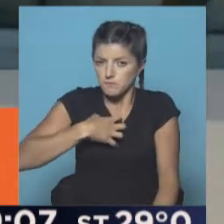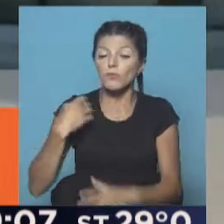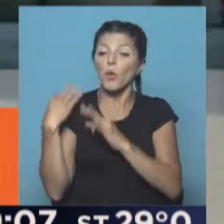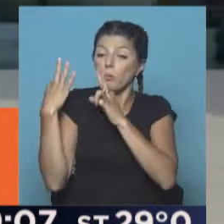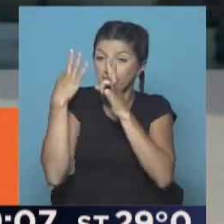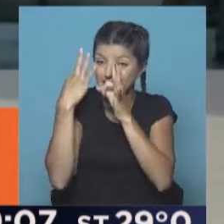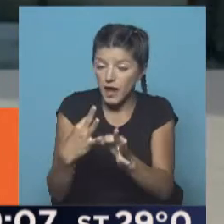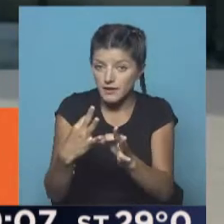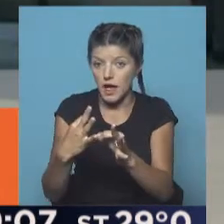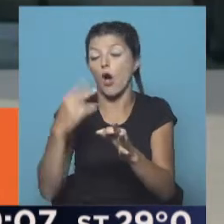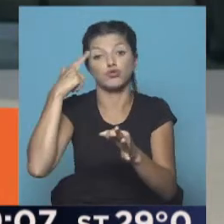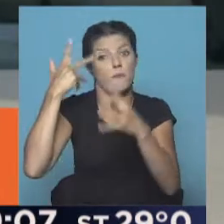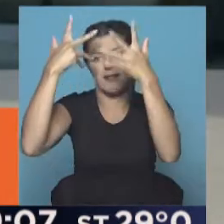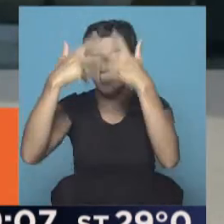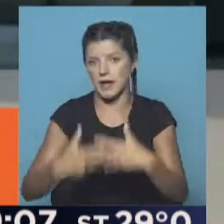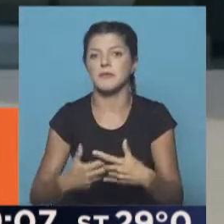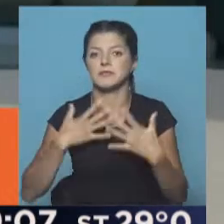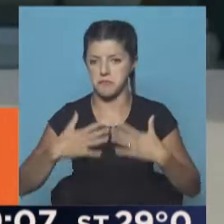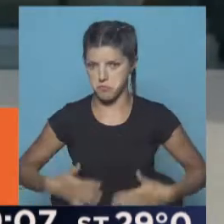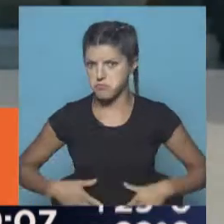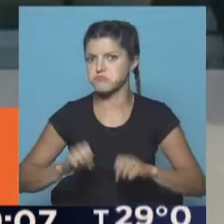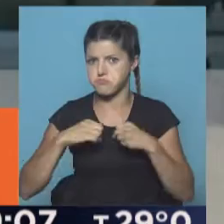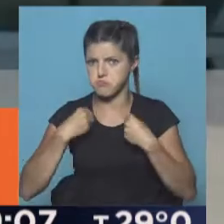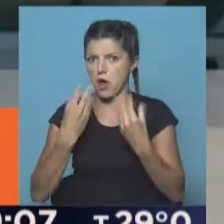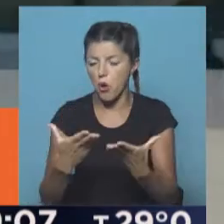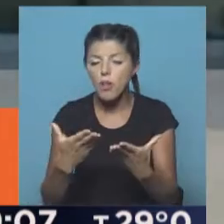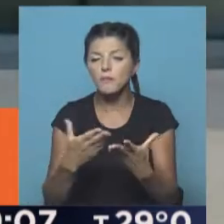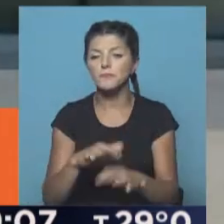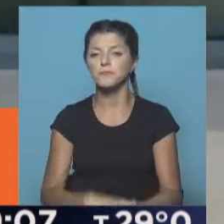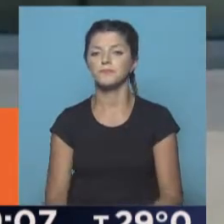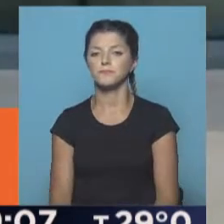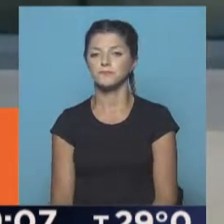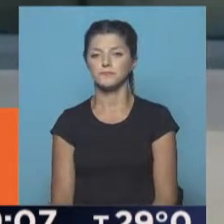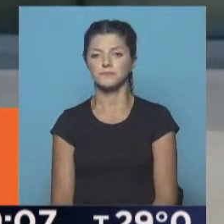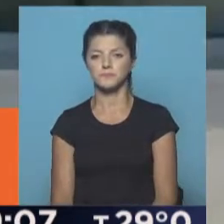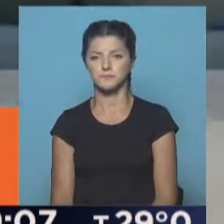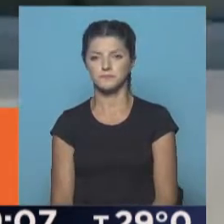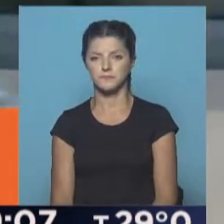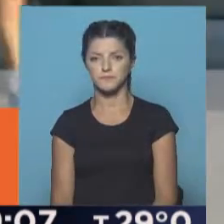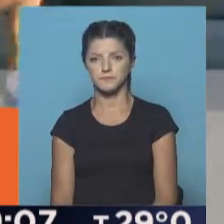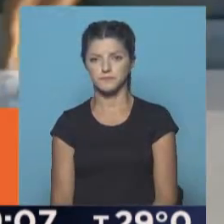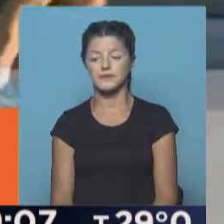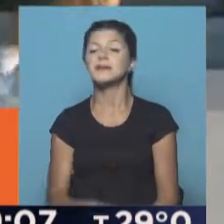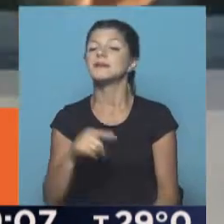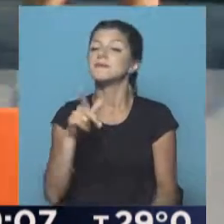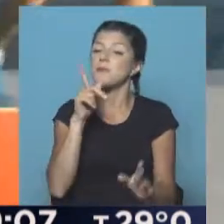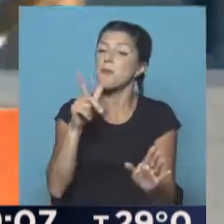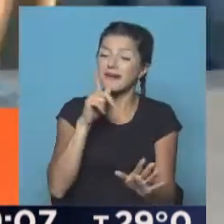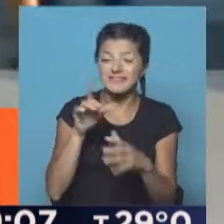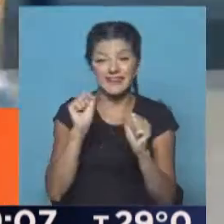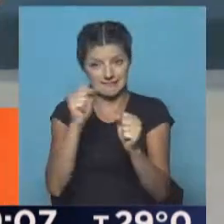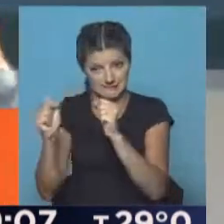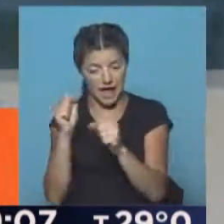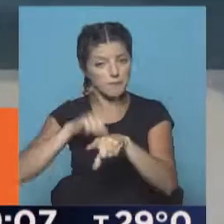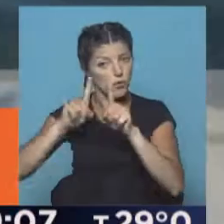por supuesto rápidamente se recuperaron, pero parece que, como dirían, zapatearon bastante en el vuelo. Esto